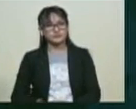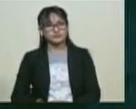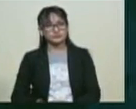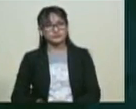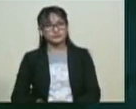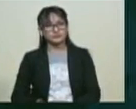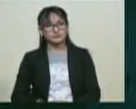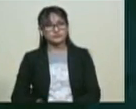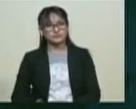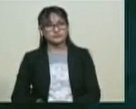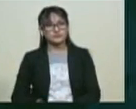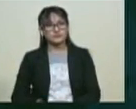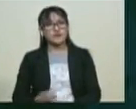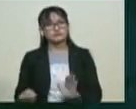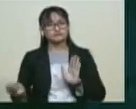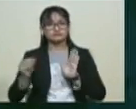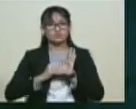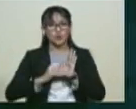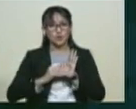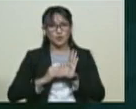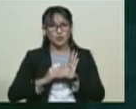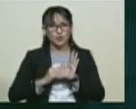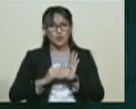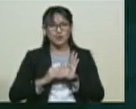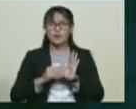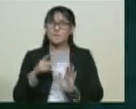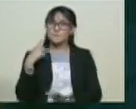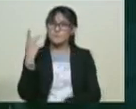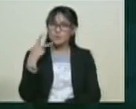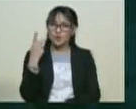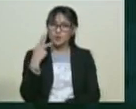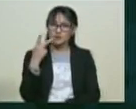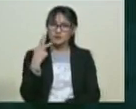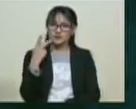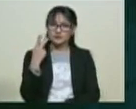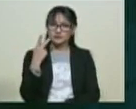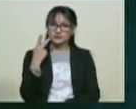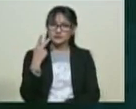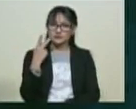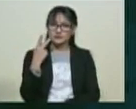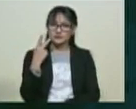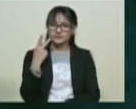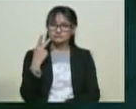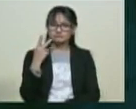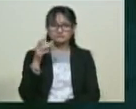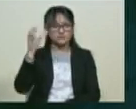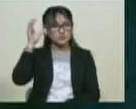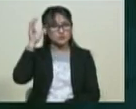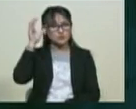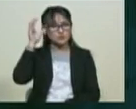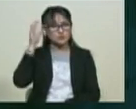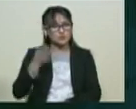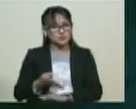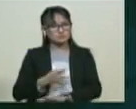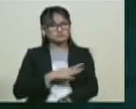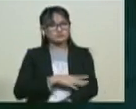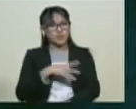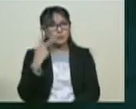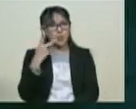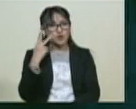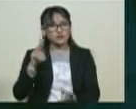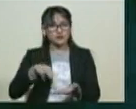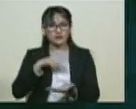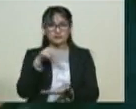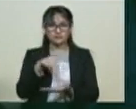la oportunidad de incorporar política con experticia en las grandes políticas